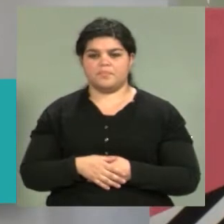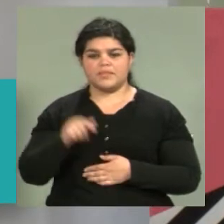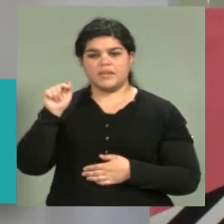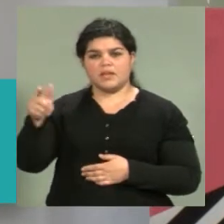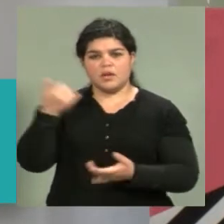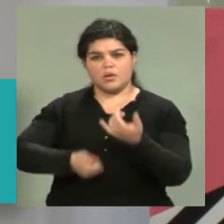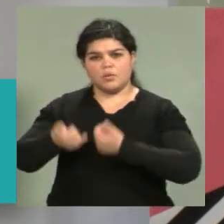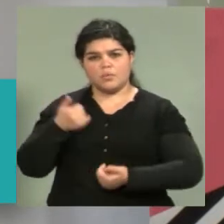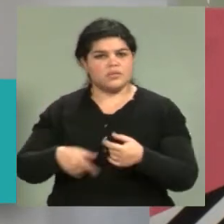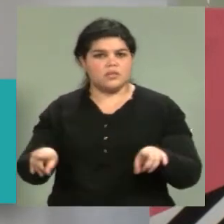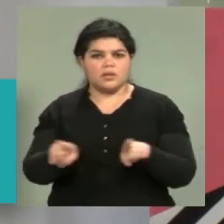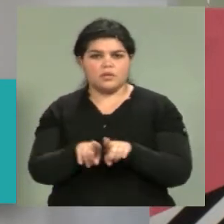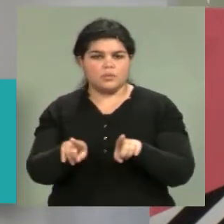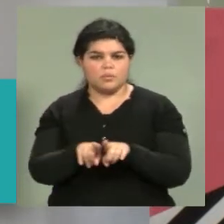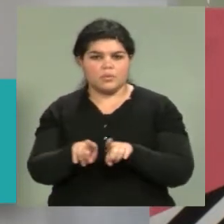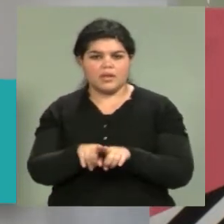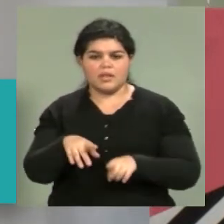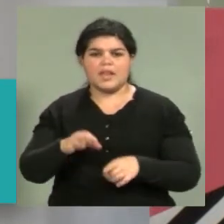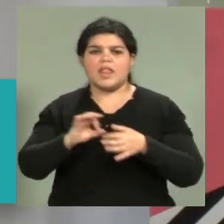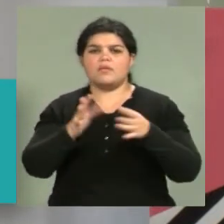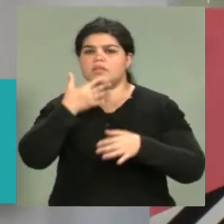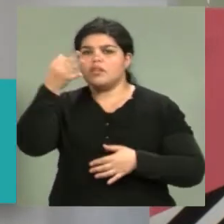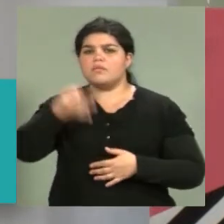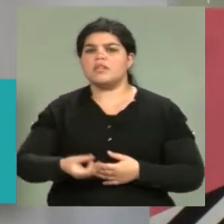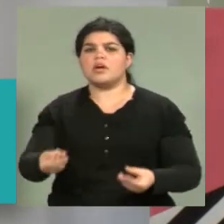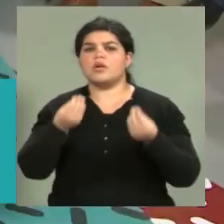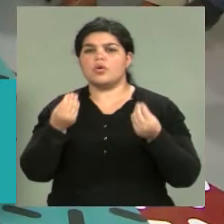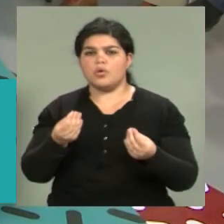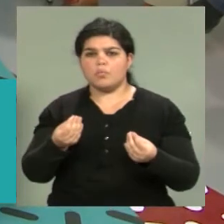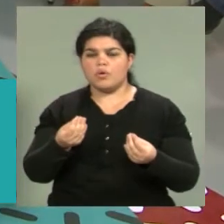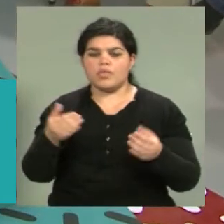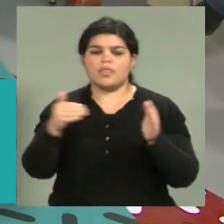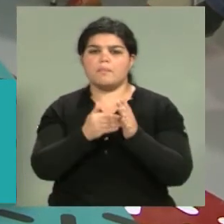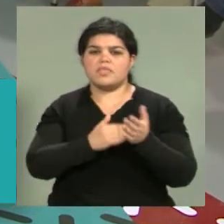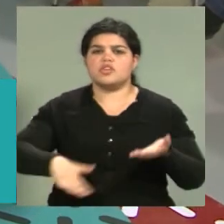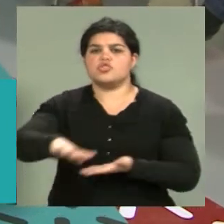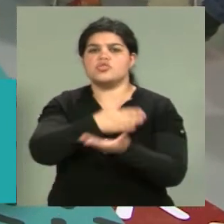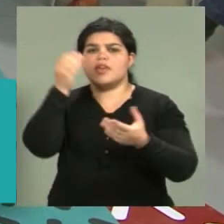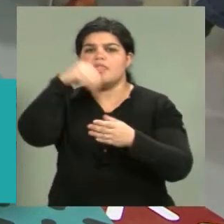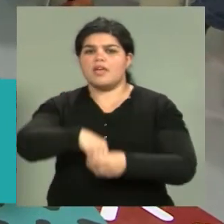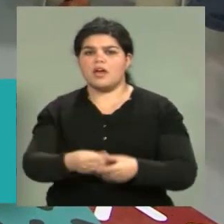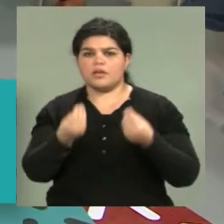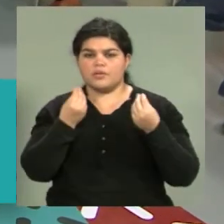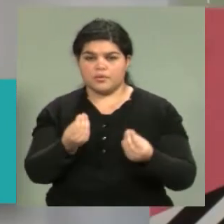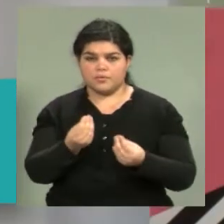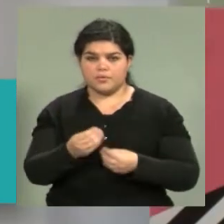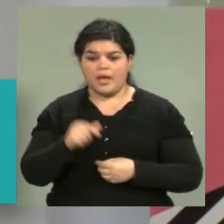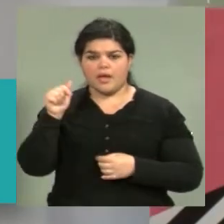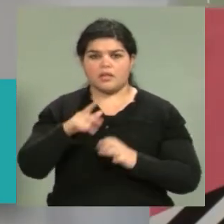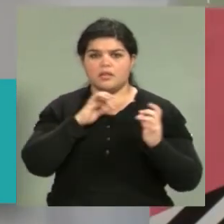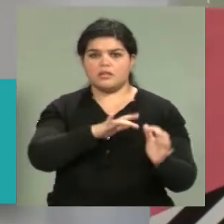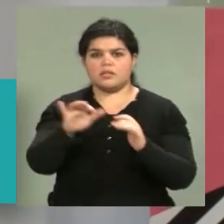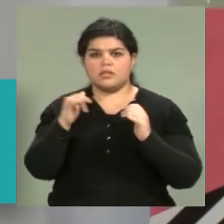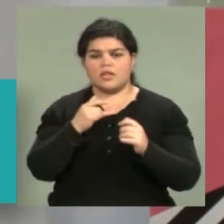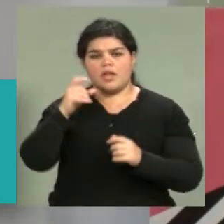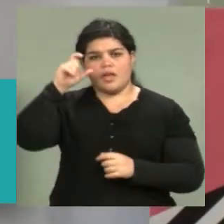que lo mismo, ¿no? Que la verdadera libertad siempre se va a dar en un marco de sociedad, ¿bien? Entonces por ahí, cuando se abre el debate en cuanto a la